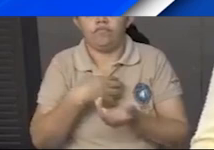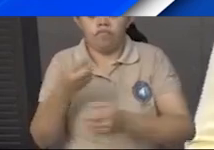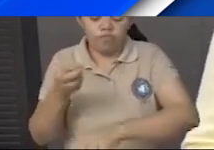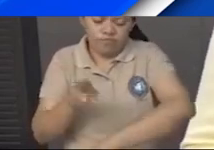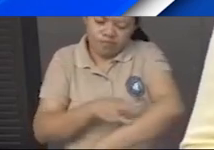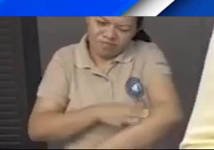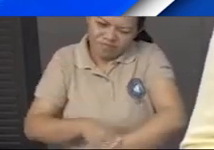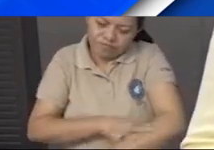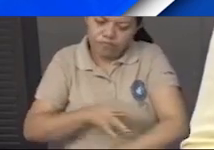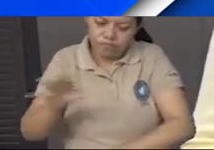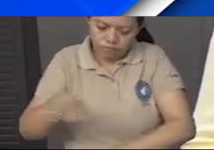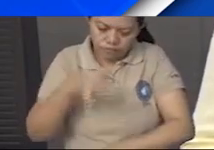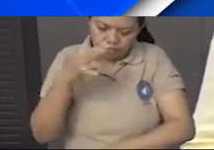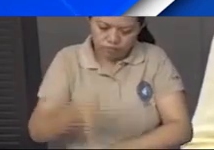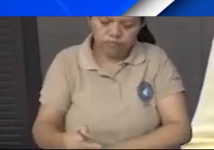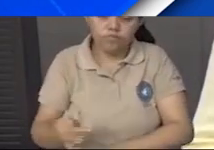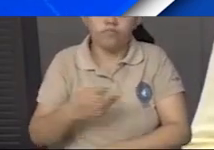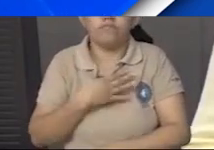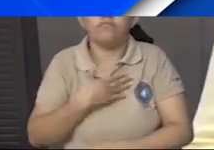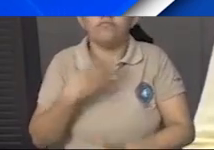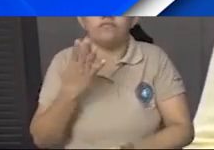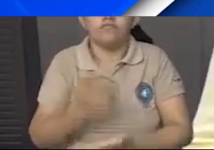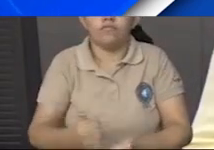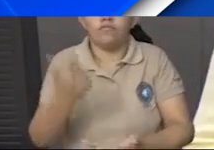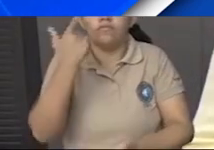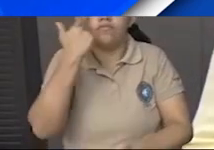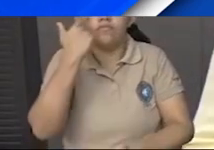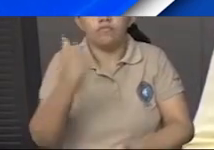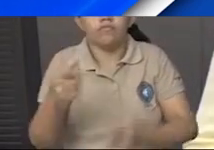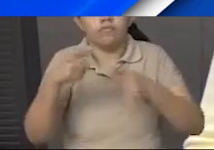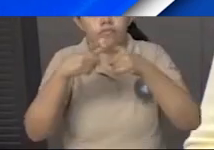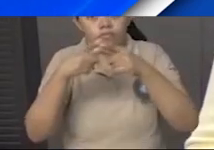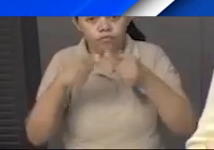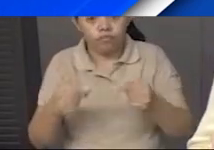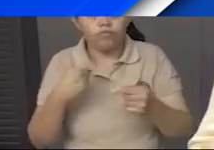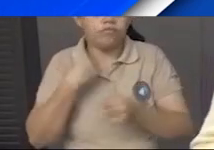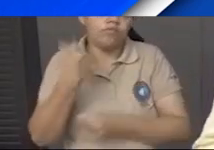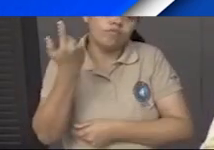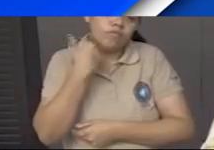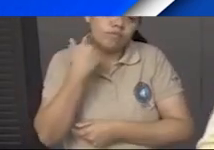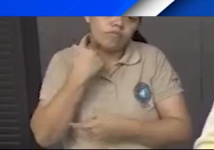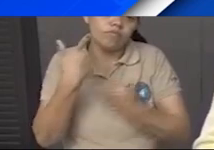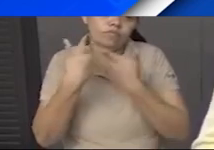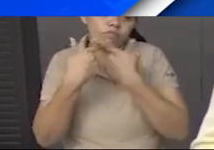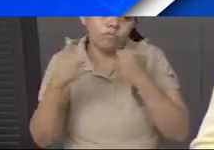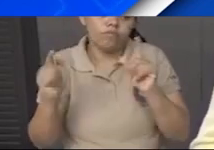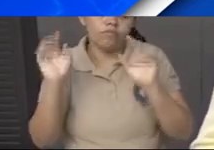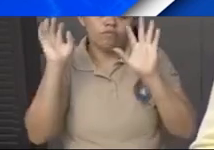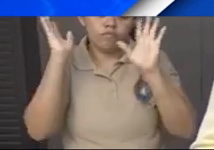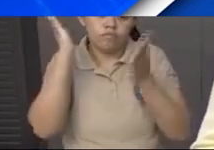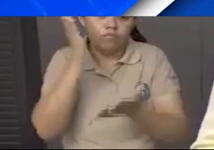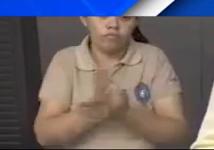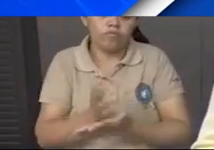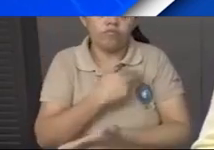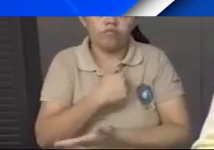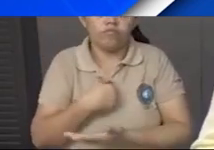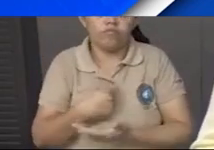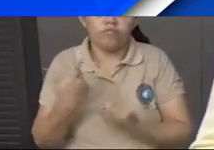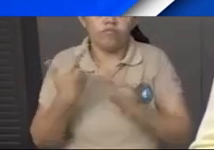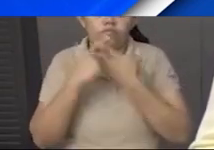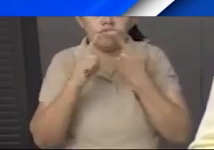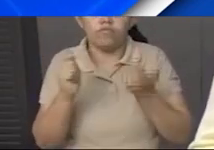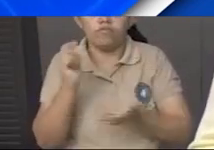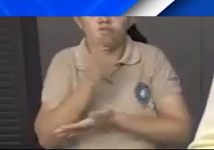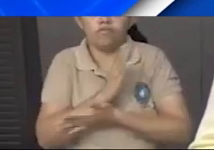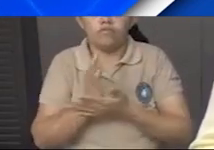negra es reconocer que en nuestra Nicaragua, siempre libre, ha tomado forma de